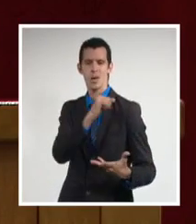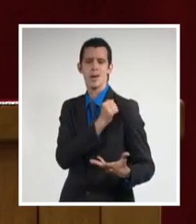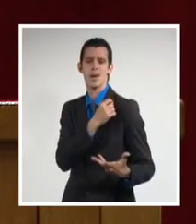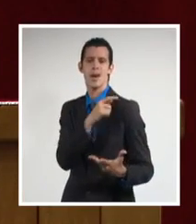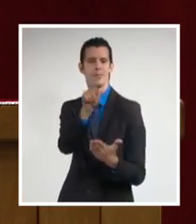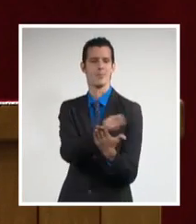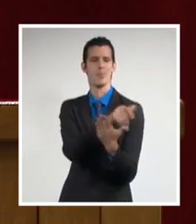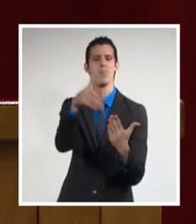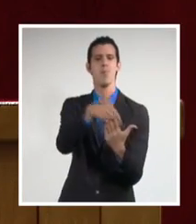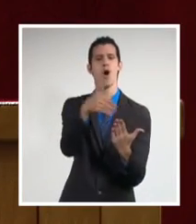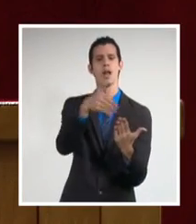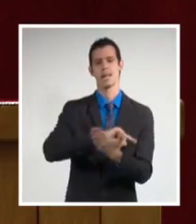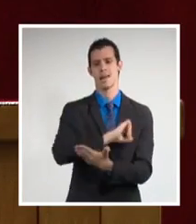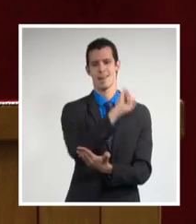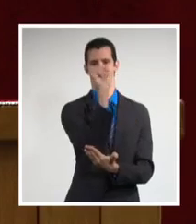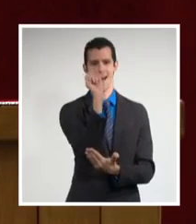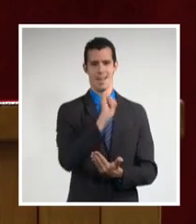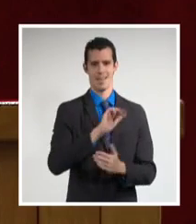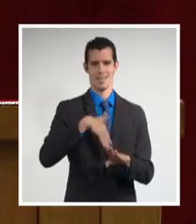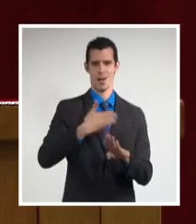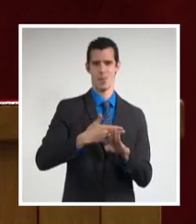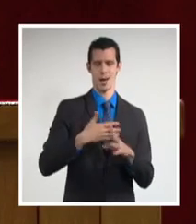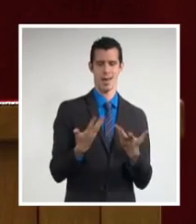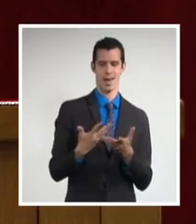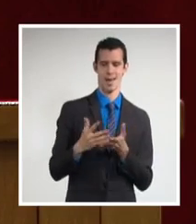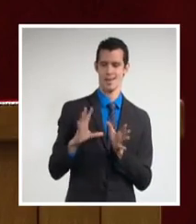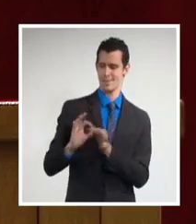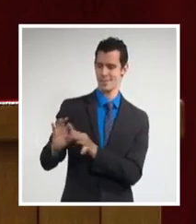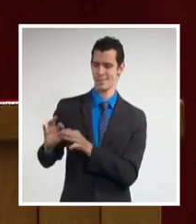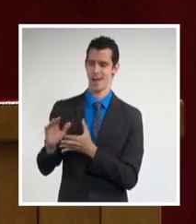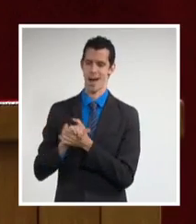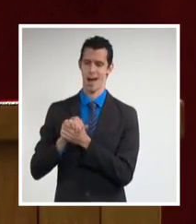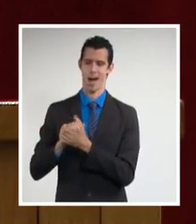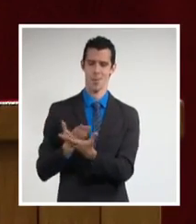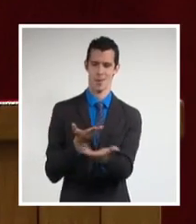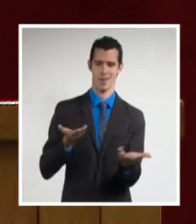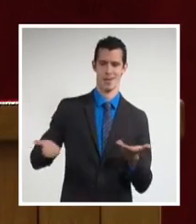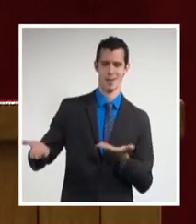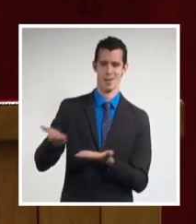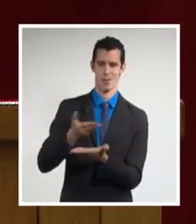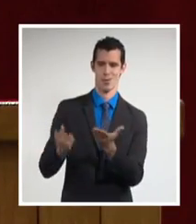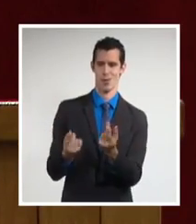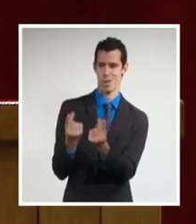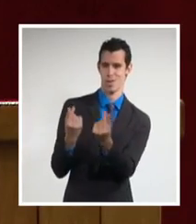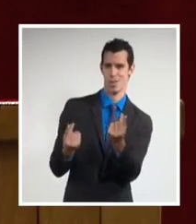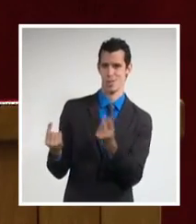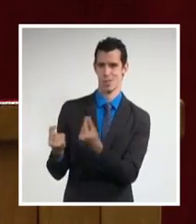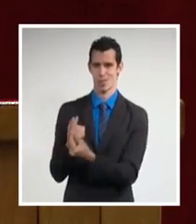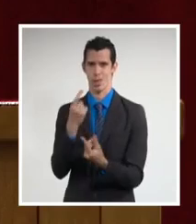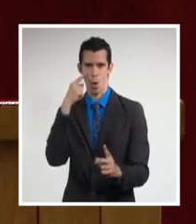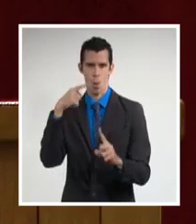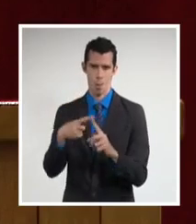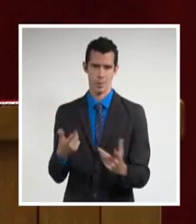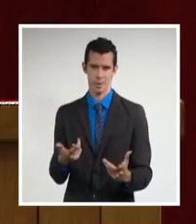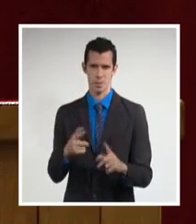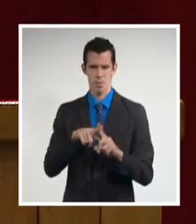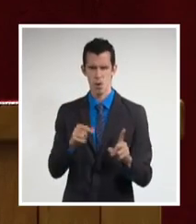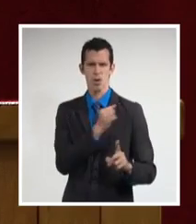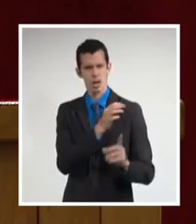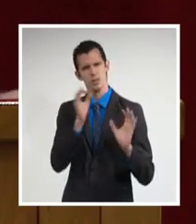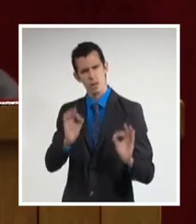nacen de estimaciones en las que se identifica el problema, pero en la que no se busca la transformación, porque la transformación muchas